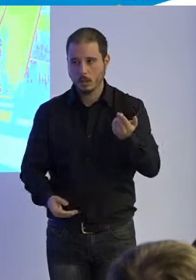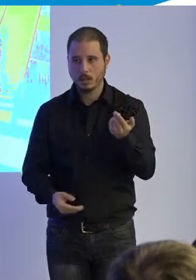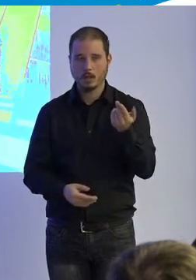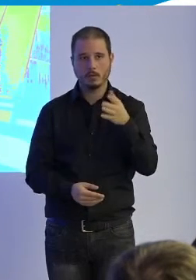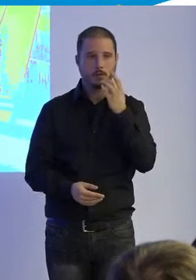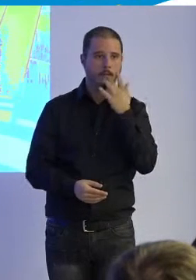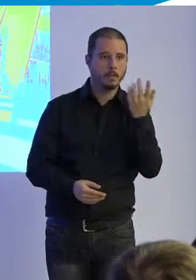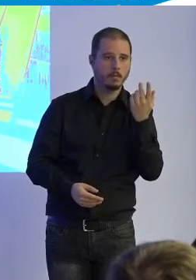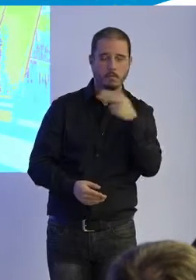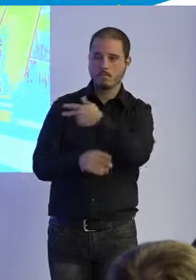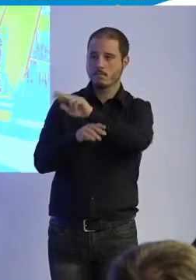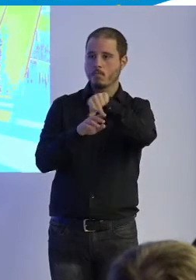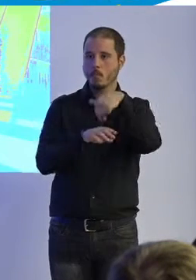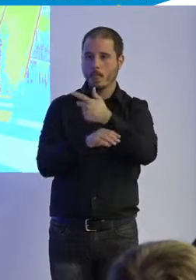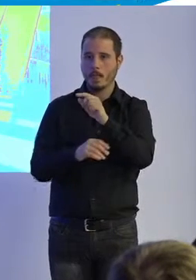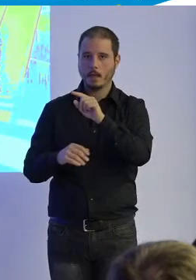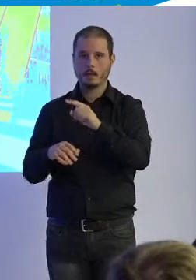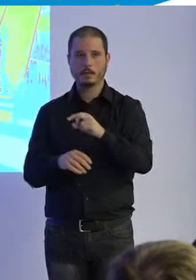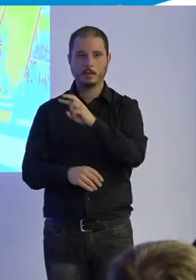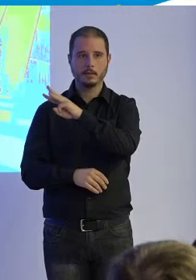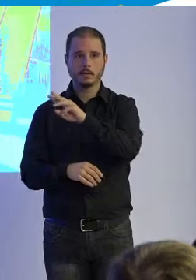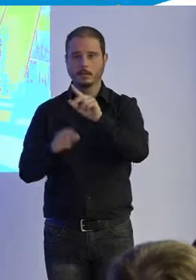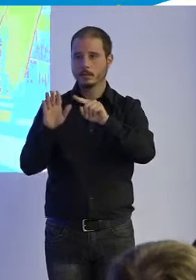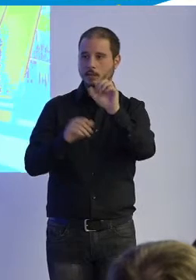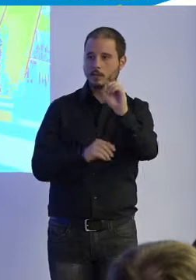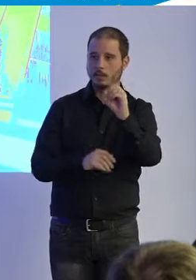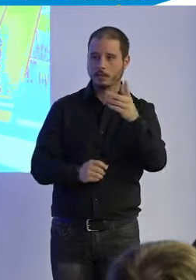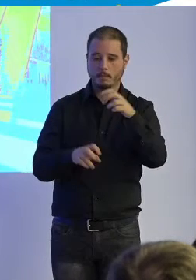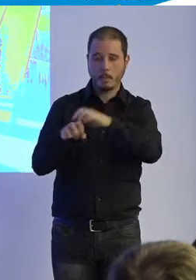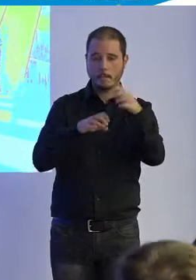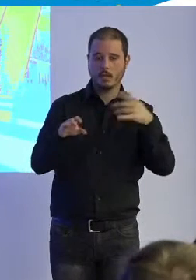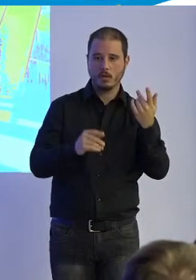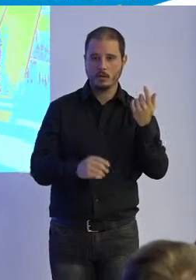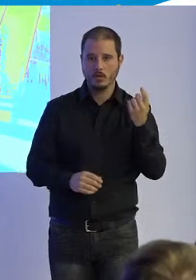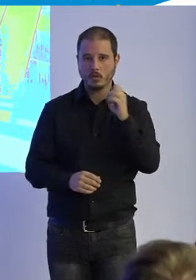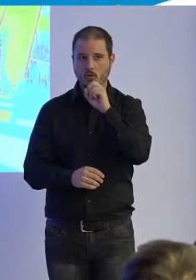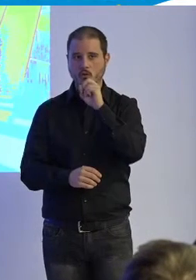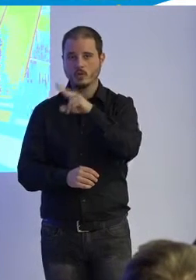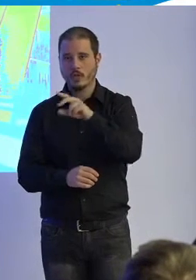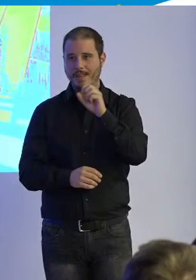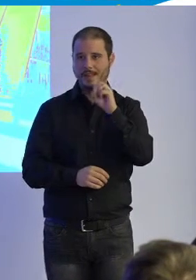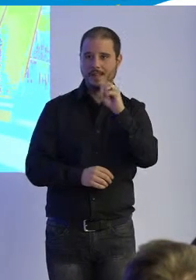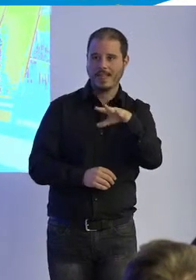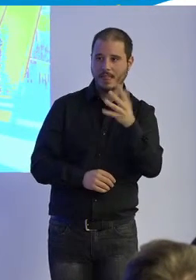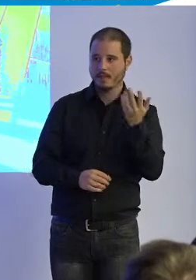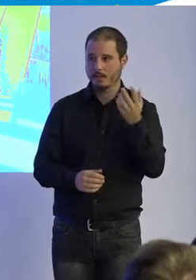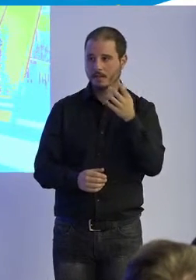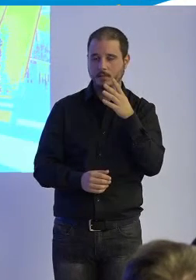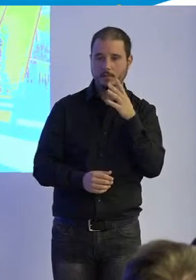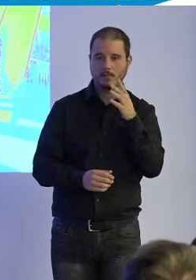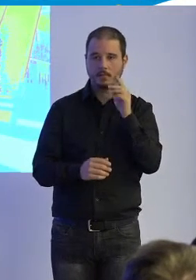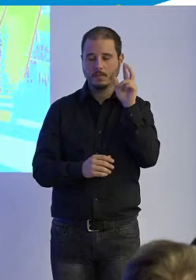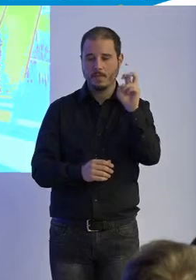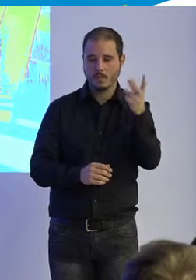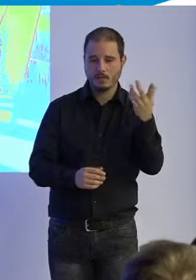360, la media de consumo son 12 segundos, 15 segundos, si no es